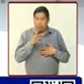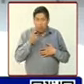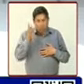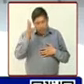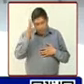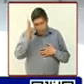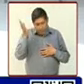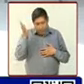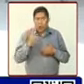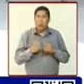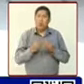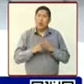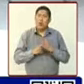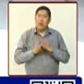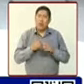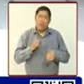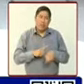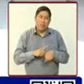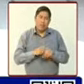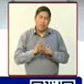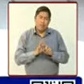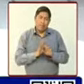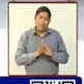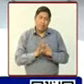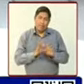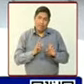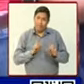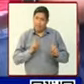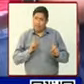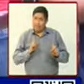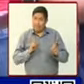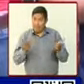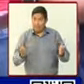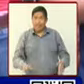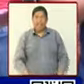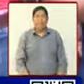padres como hijos. ¿Cómo comenzar esta etapa de desapego?